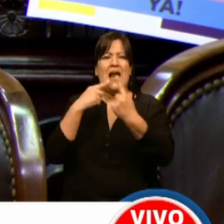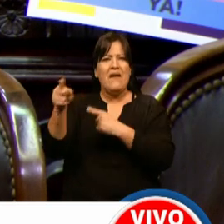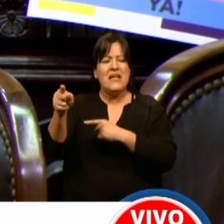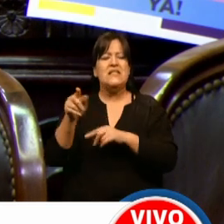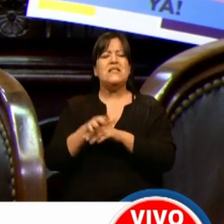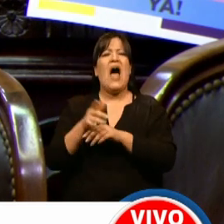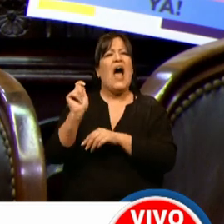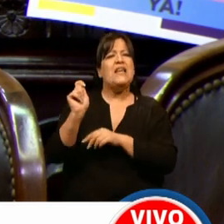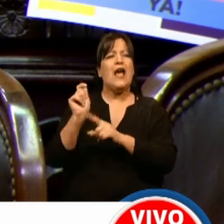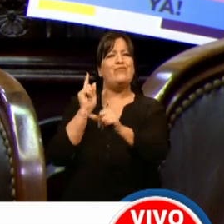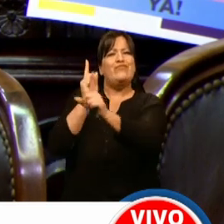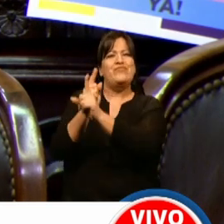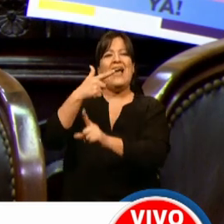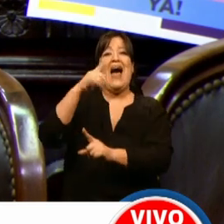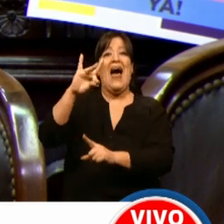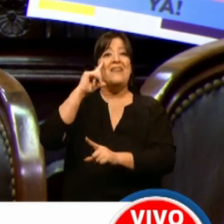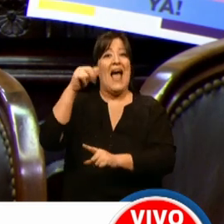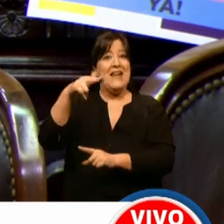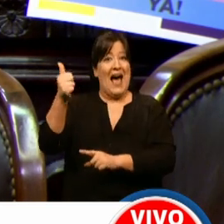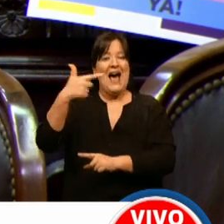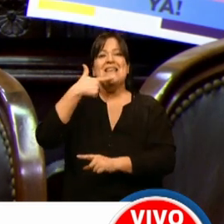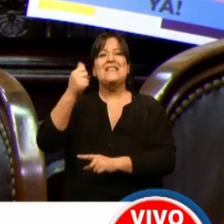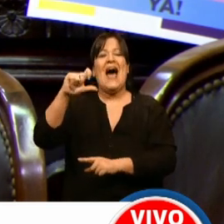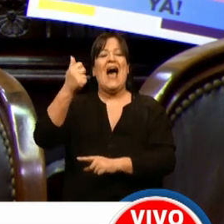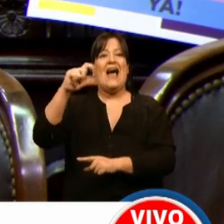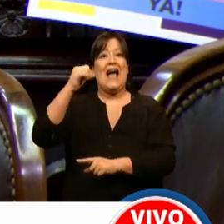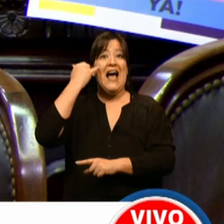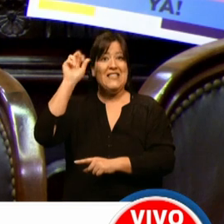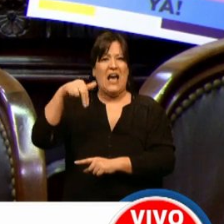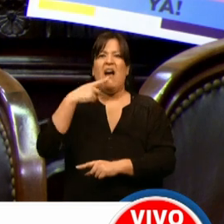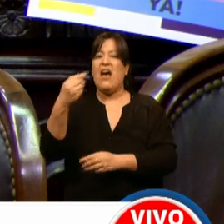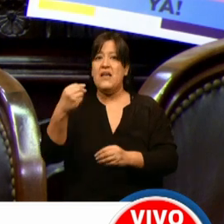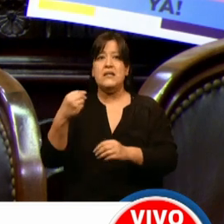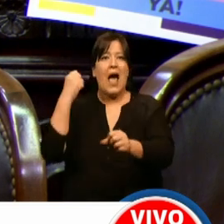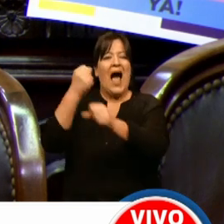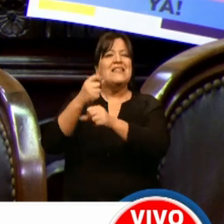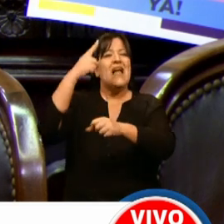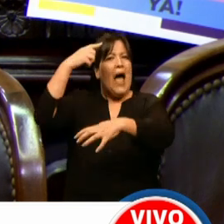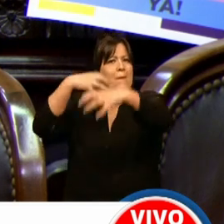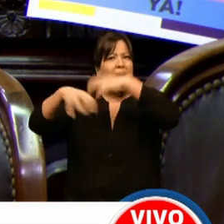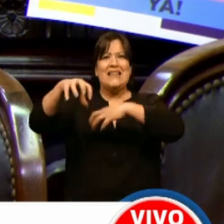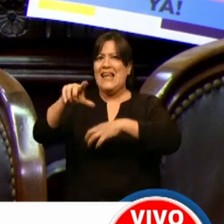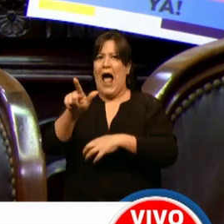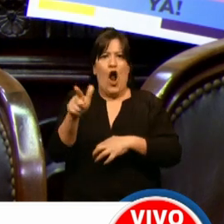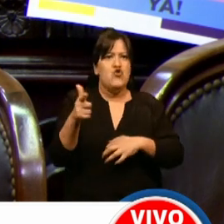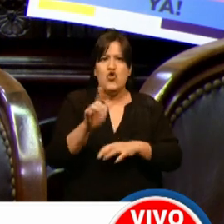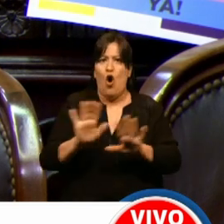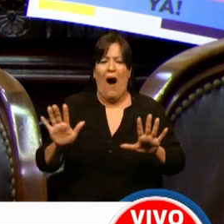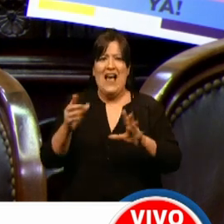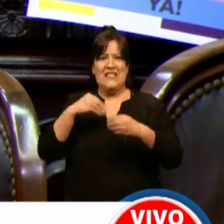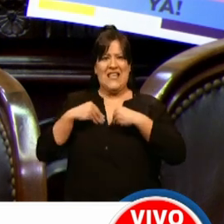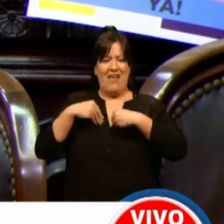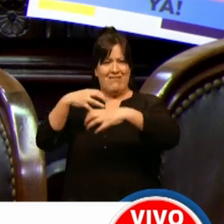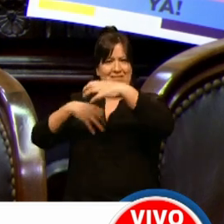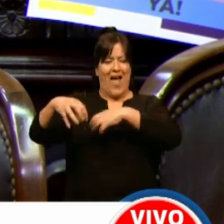le hicieron a diana sacayán donde ella decía hasta que no podemos ponernos en la piel del otro sentir lo que sienten los otros